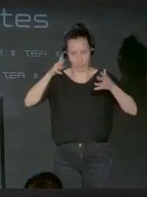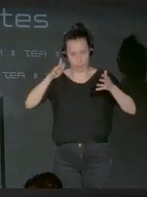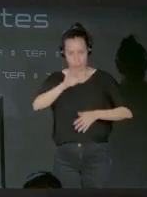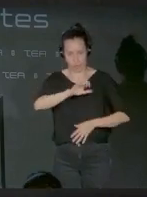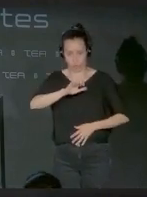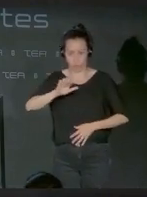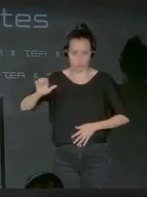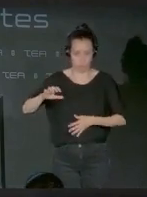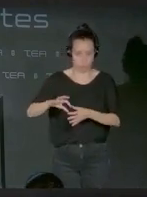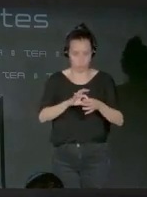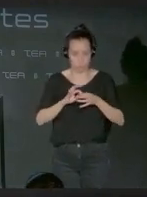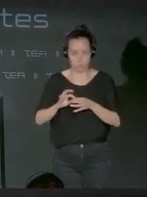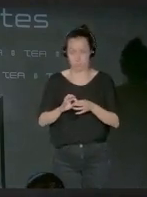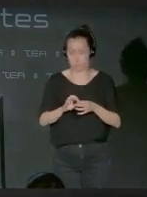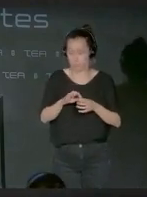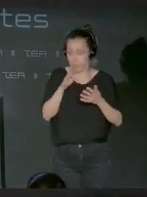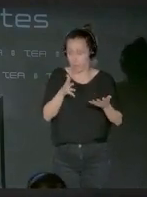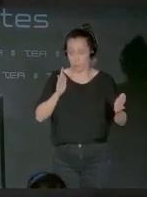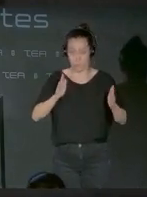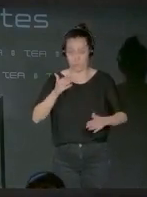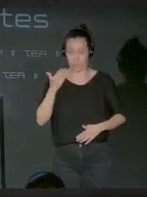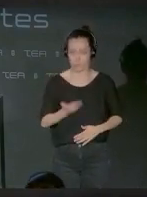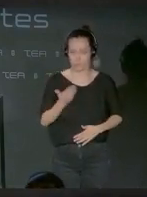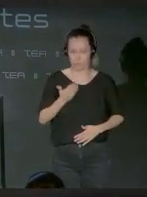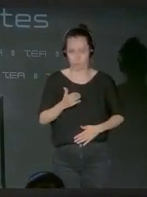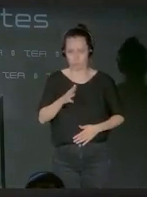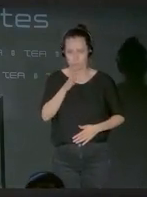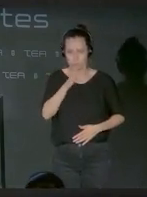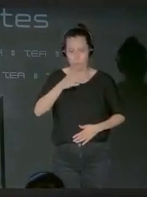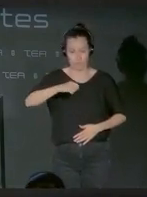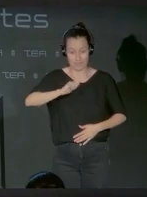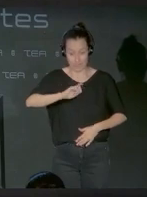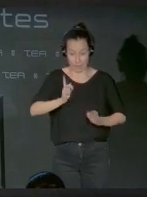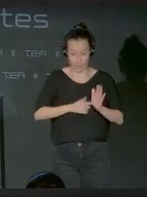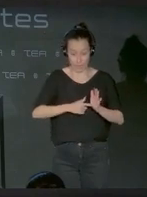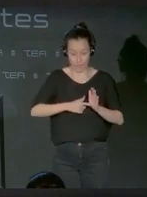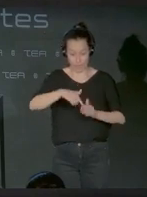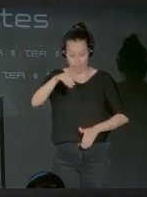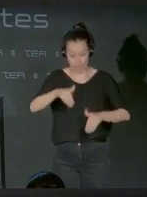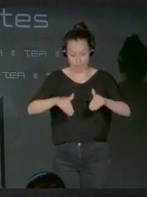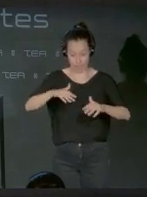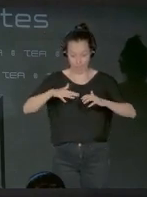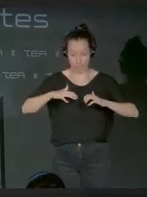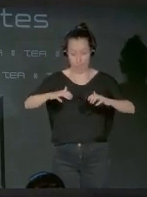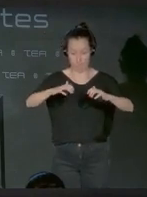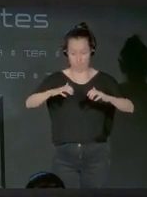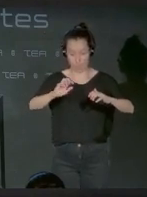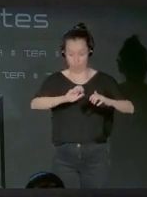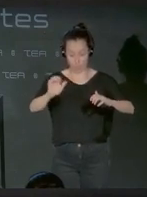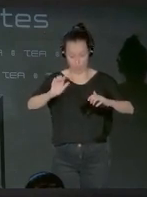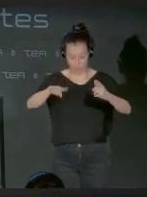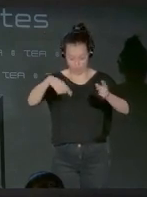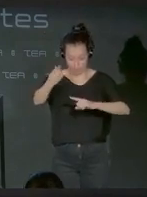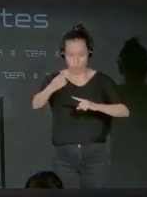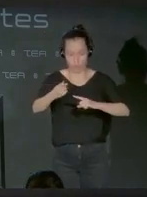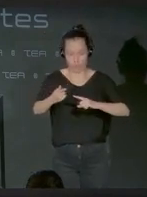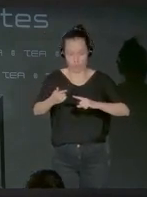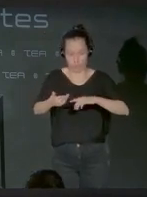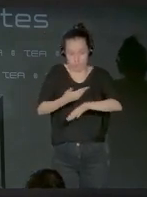relevante siendo la última presidencia completa antes de las elecciones al parlamento europeo del próximo año